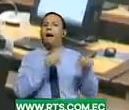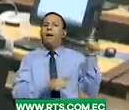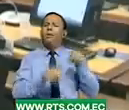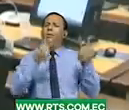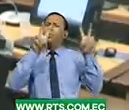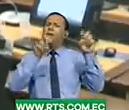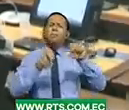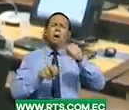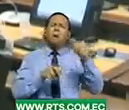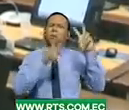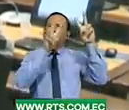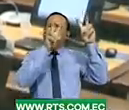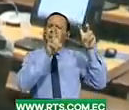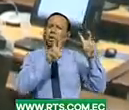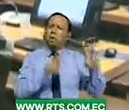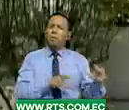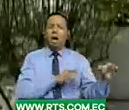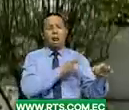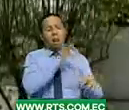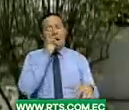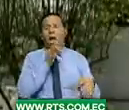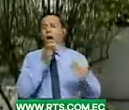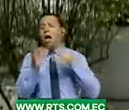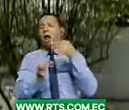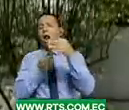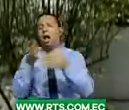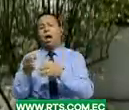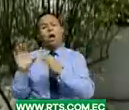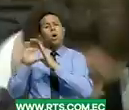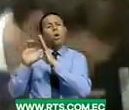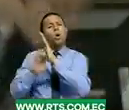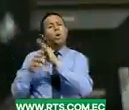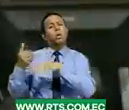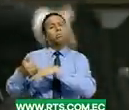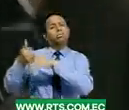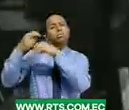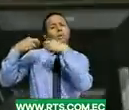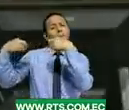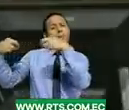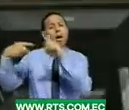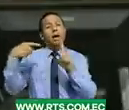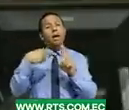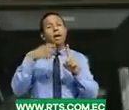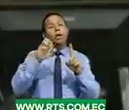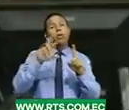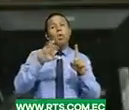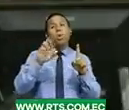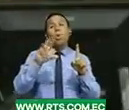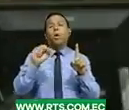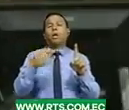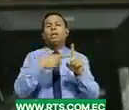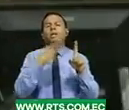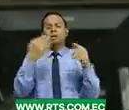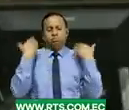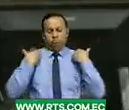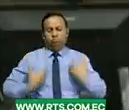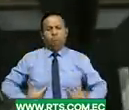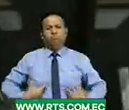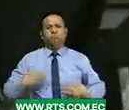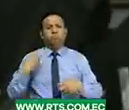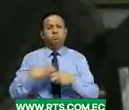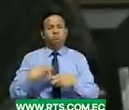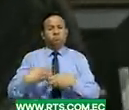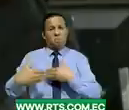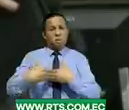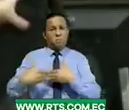al ámbito de peculado, como lo estableció la Corte Constitucional. Esteban Torres sacó en medio del pleno un chaleco antibalas para